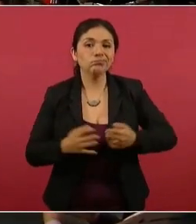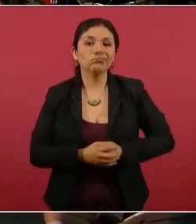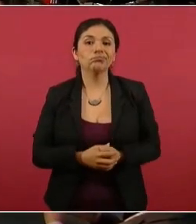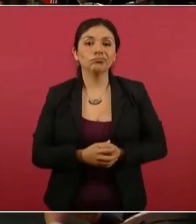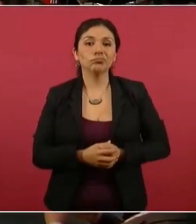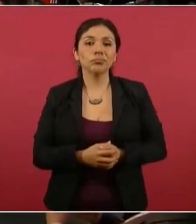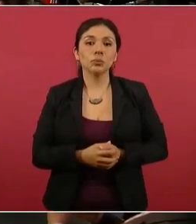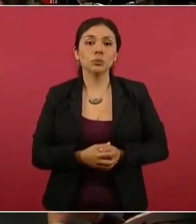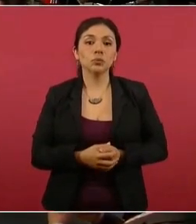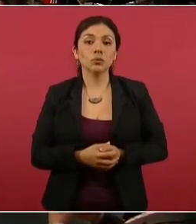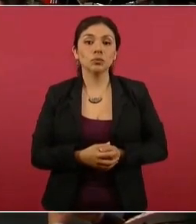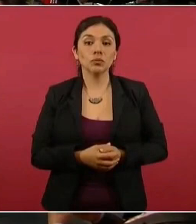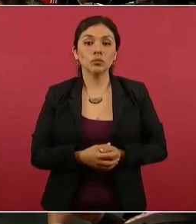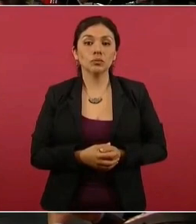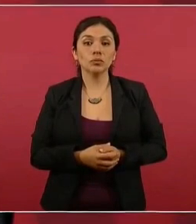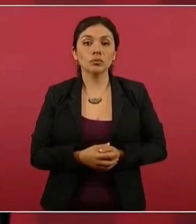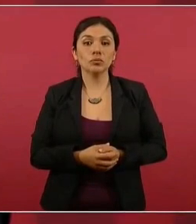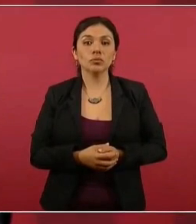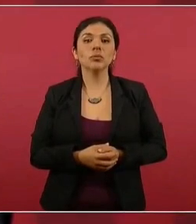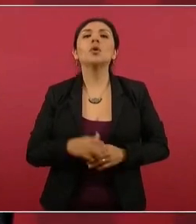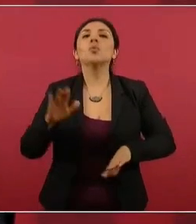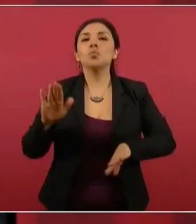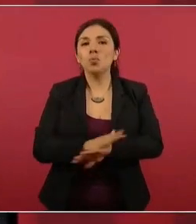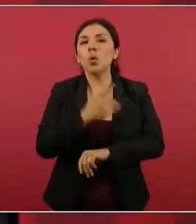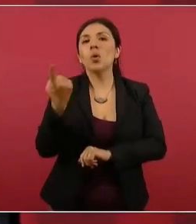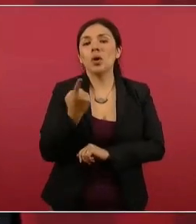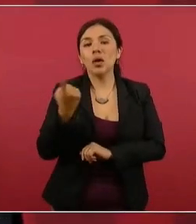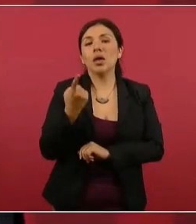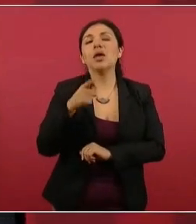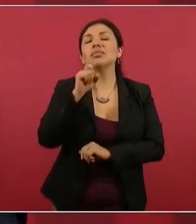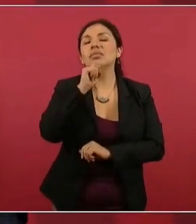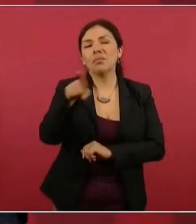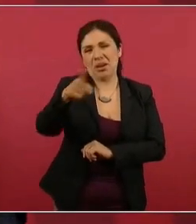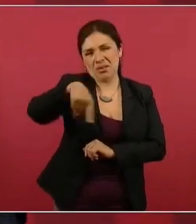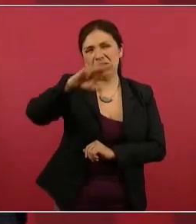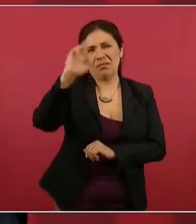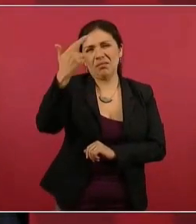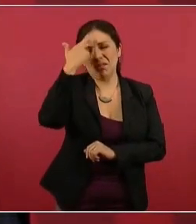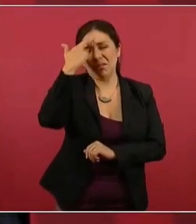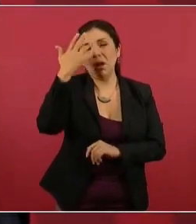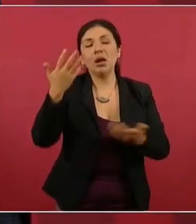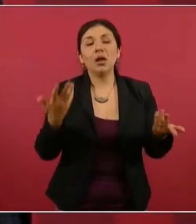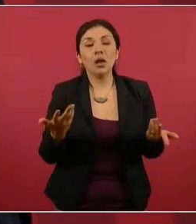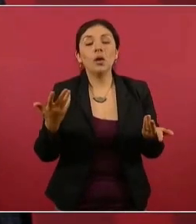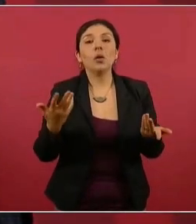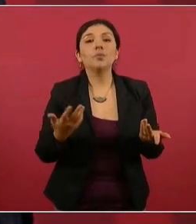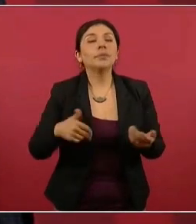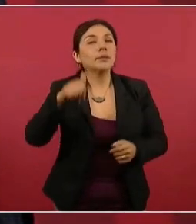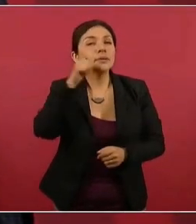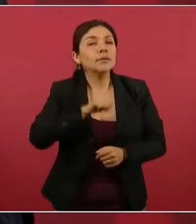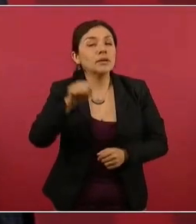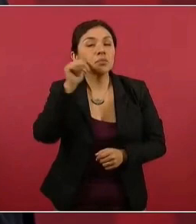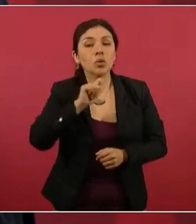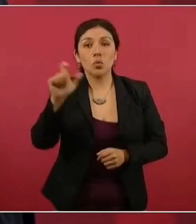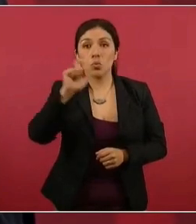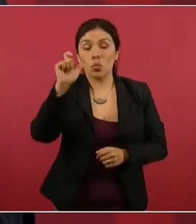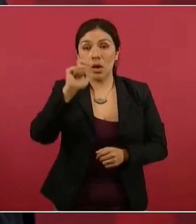y no dar motivo, porque también, acuérdense, cada vez que